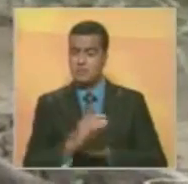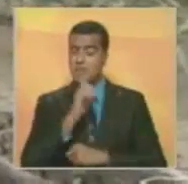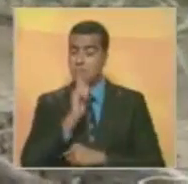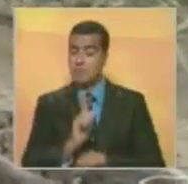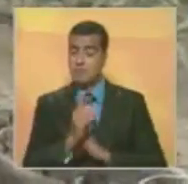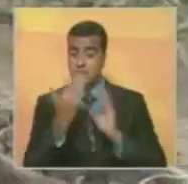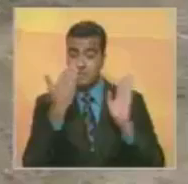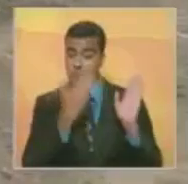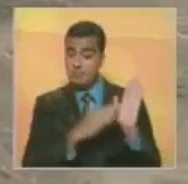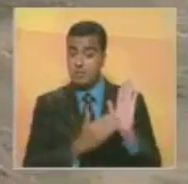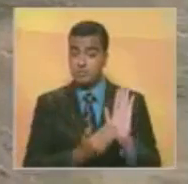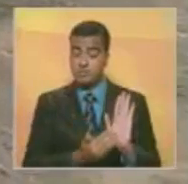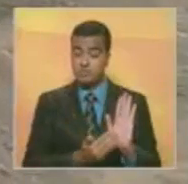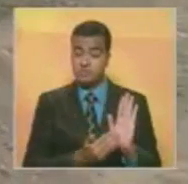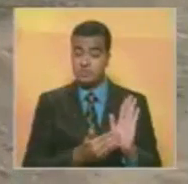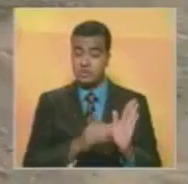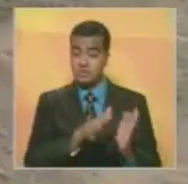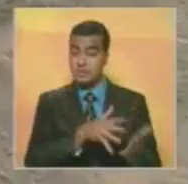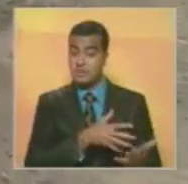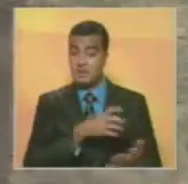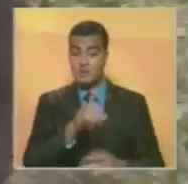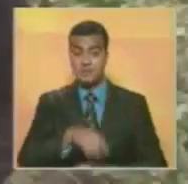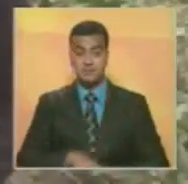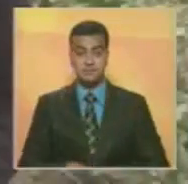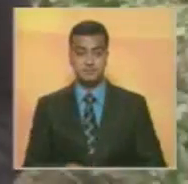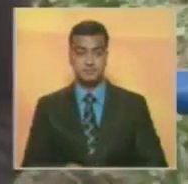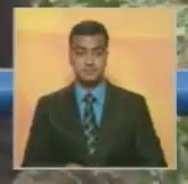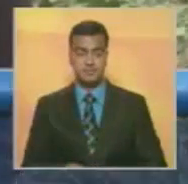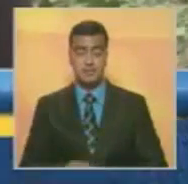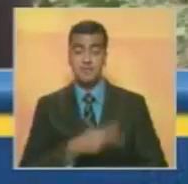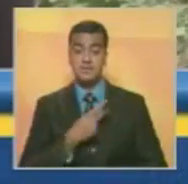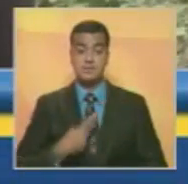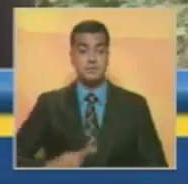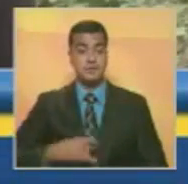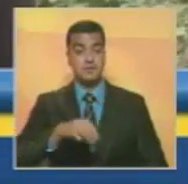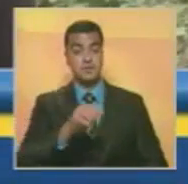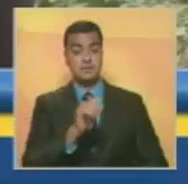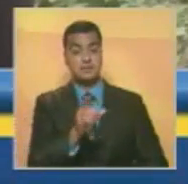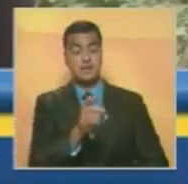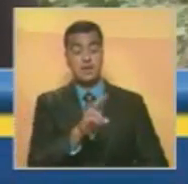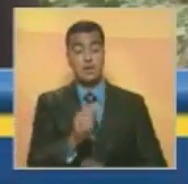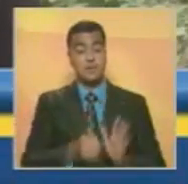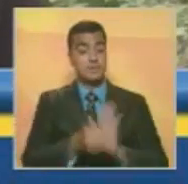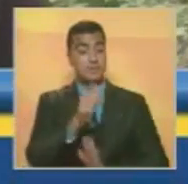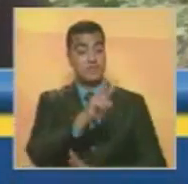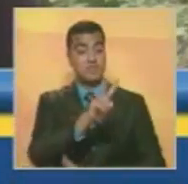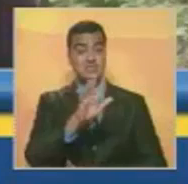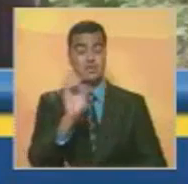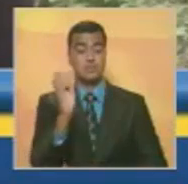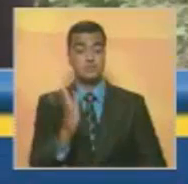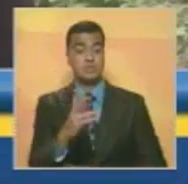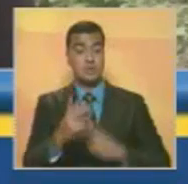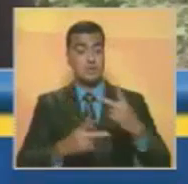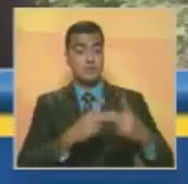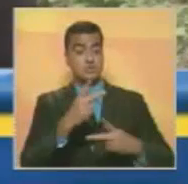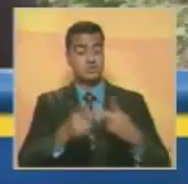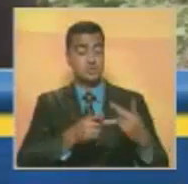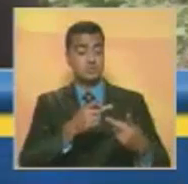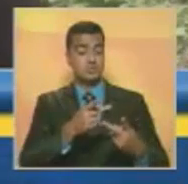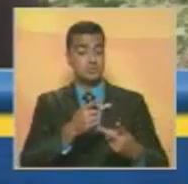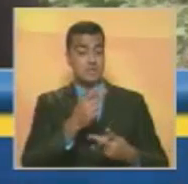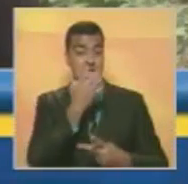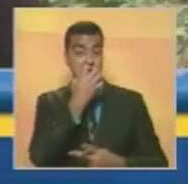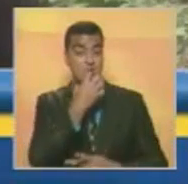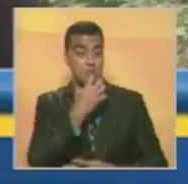mientras mostró los sembradíos de hortalizas. El vicepresidente Jagua informó que han aumentado en un 25% la producción de tomate y